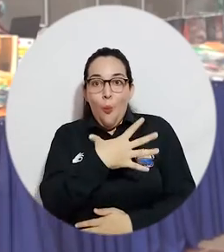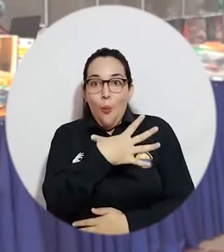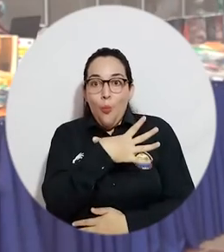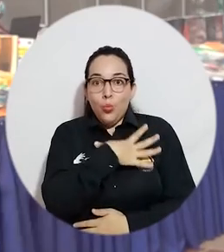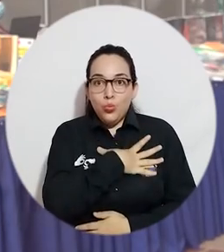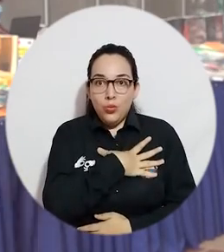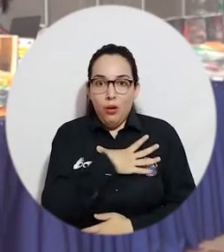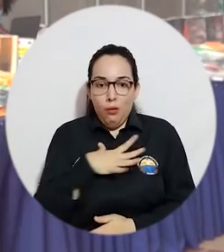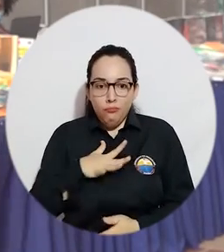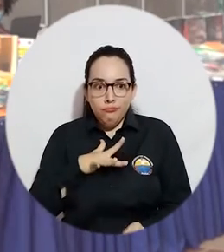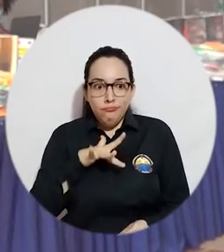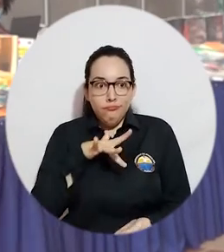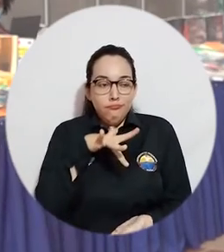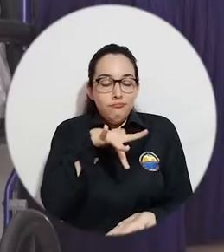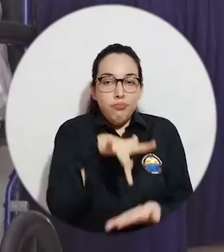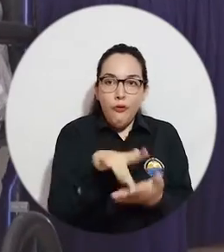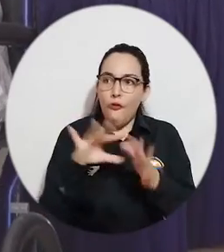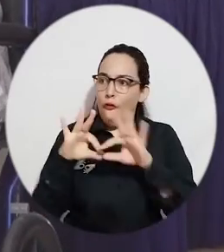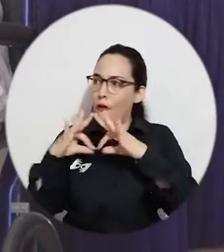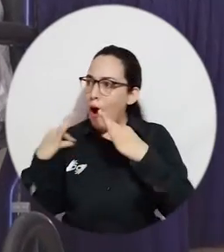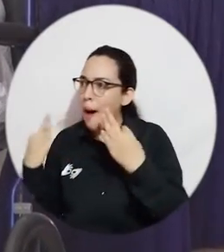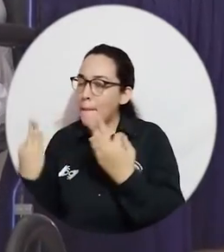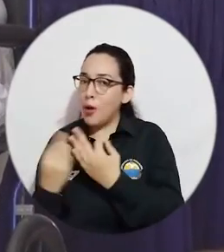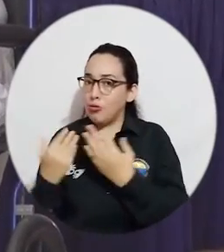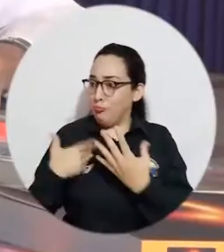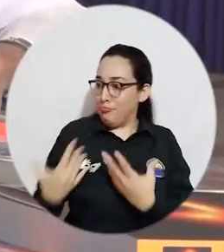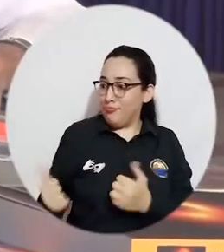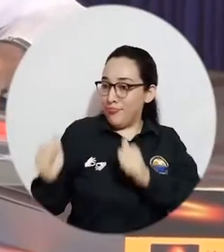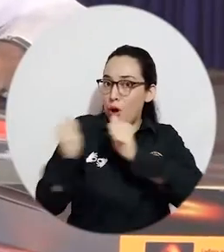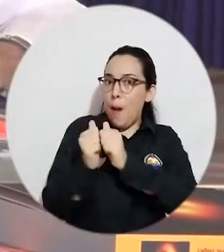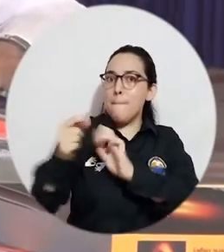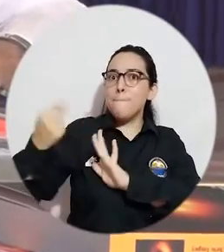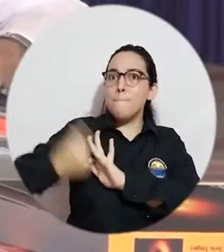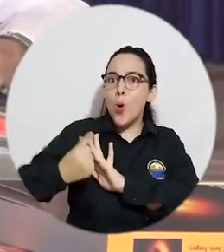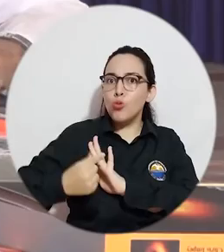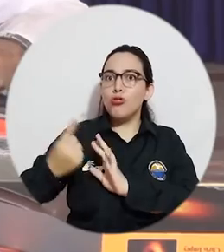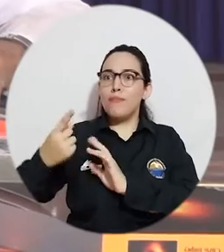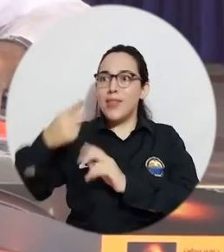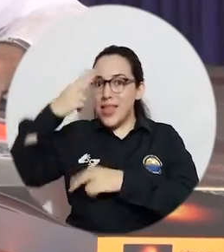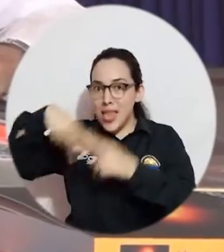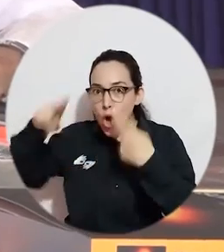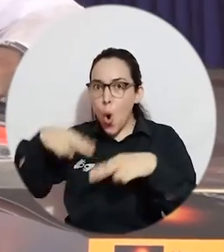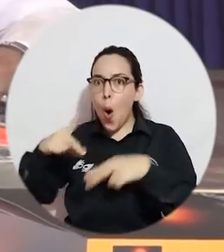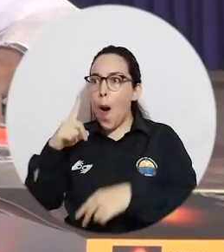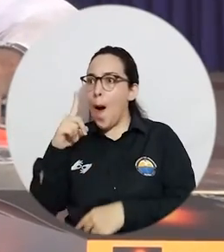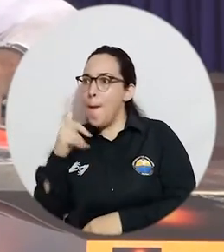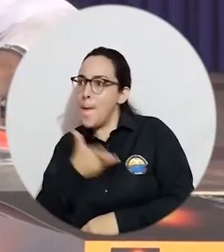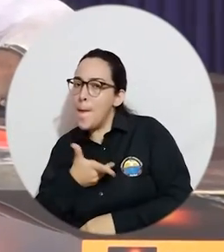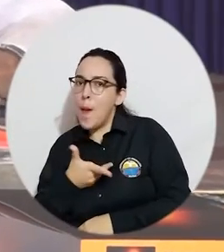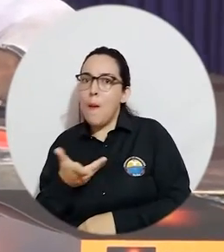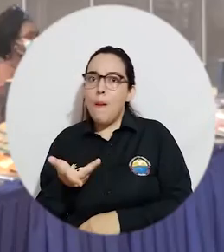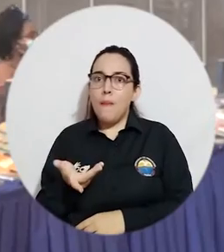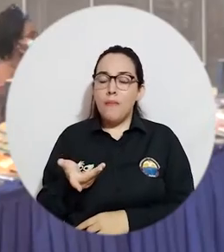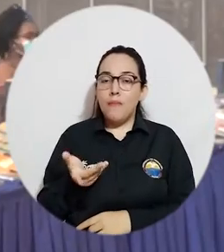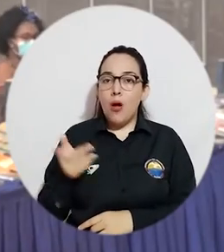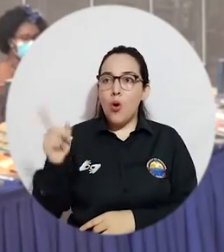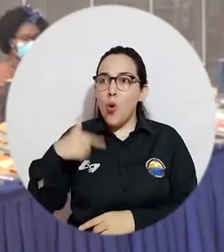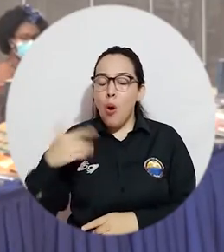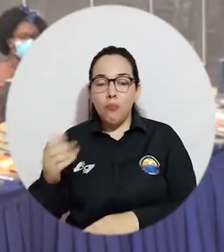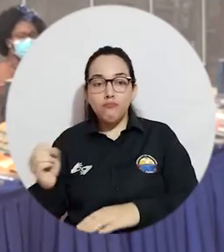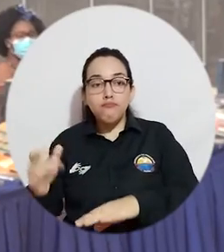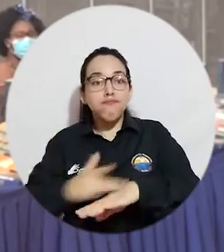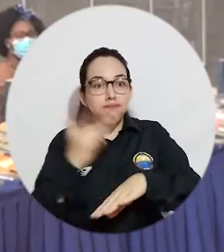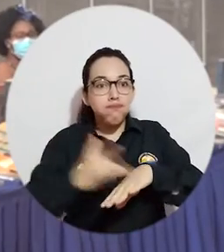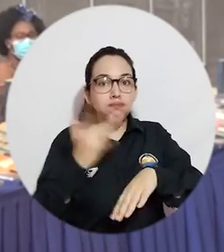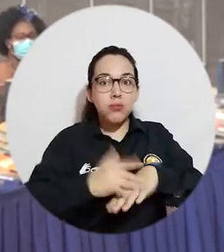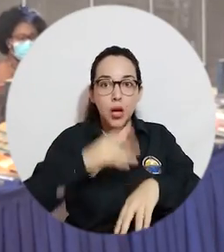oportunidad de estar acá, de venir con la familia. Yo hoy vengo acompañado con mi esposa, con mis hijos, con mi mamá.